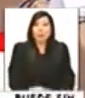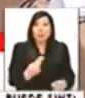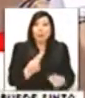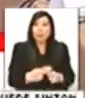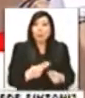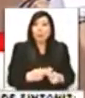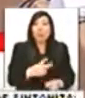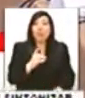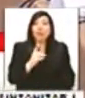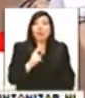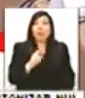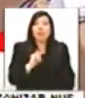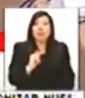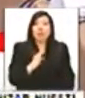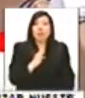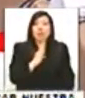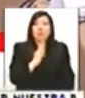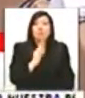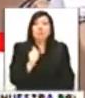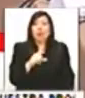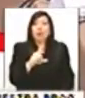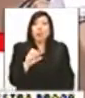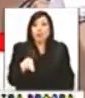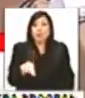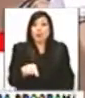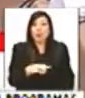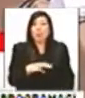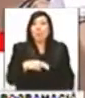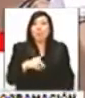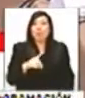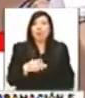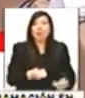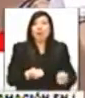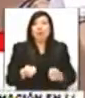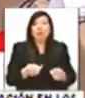llamó David Bayón. Nancy Madrid administraba esa celda.